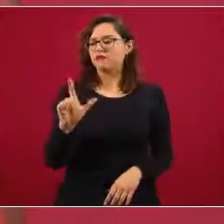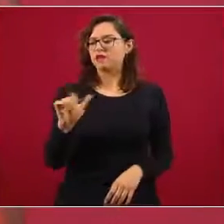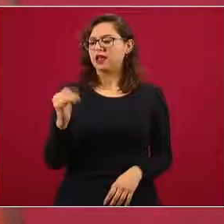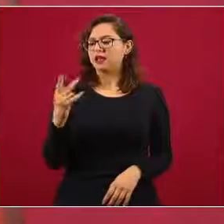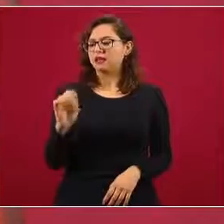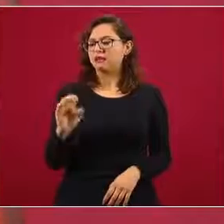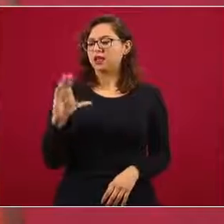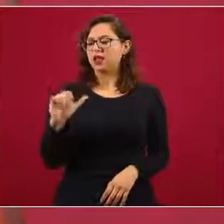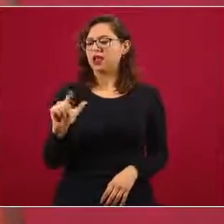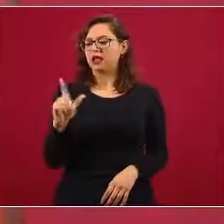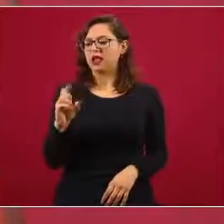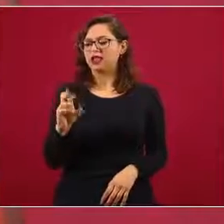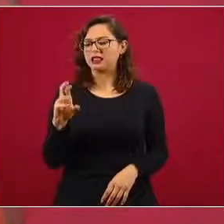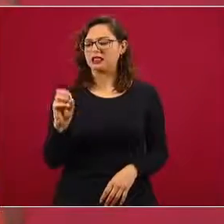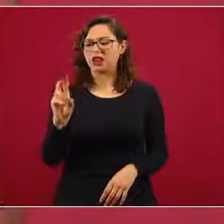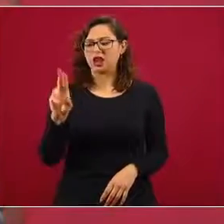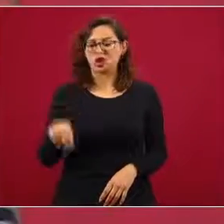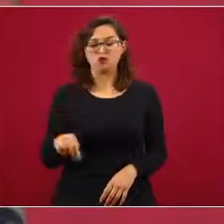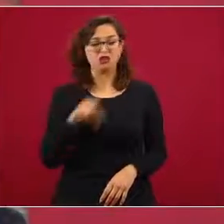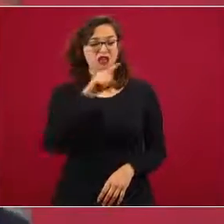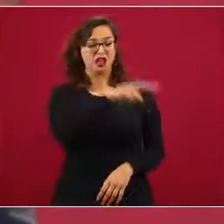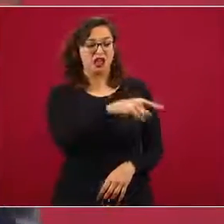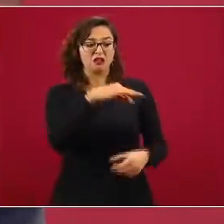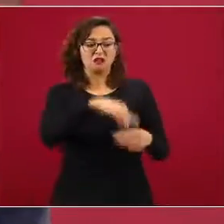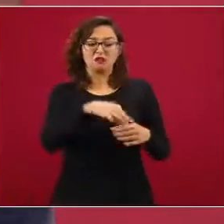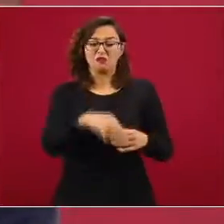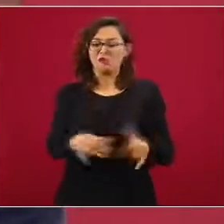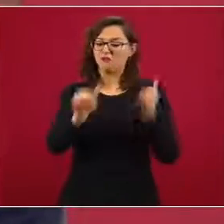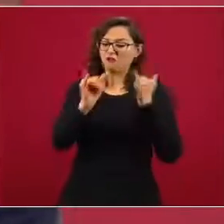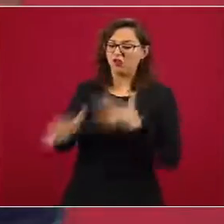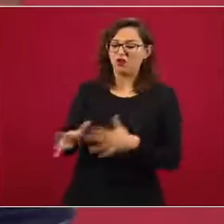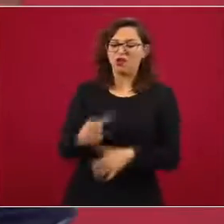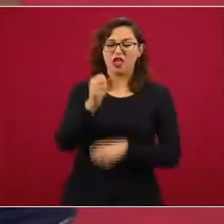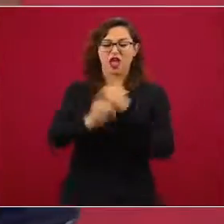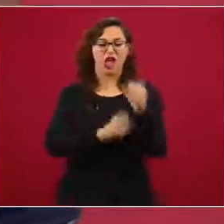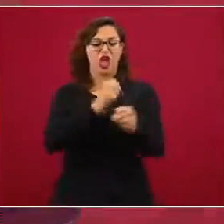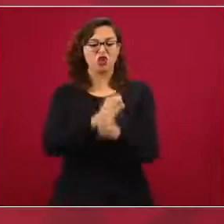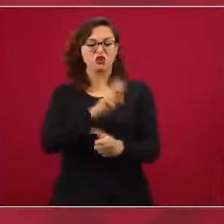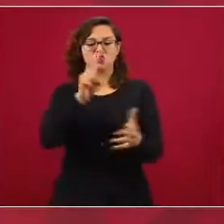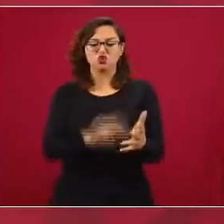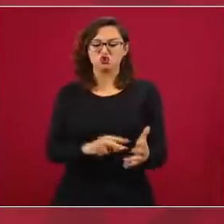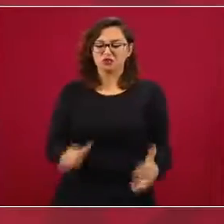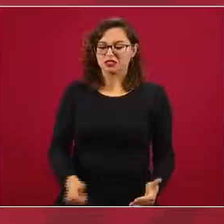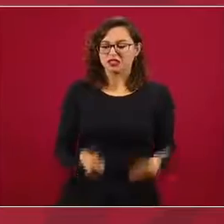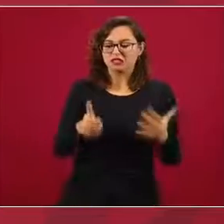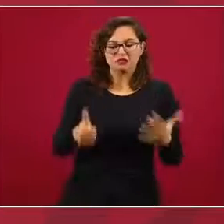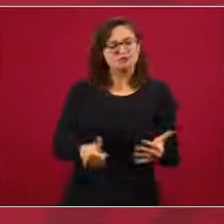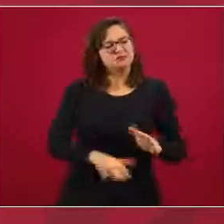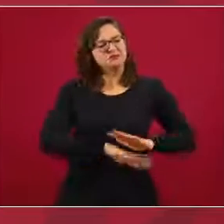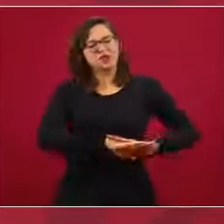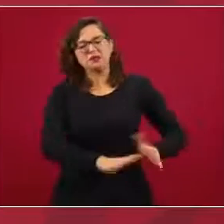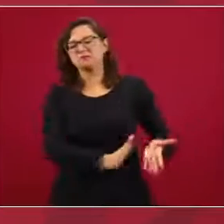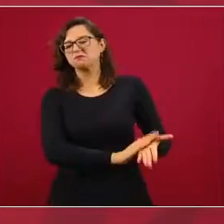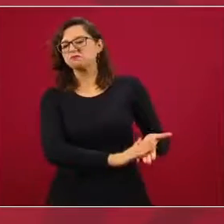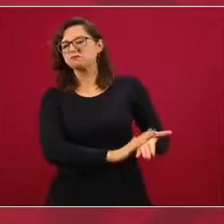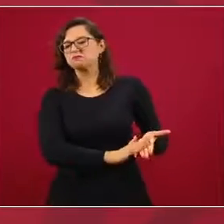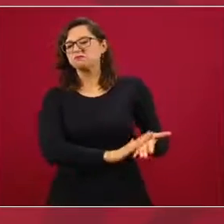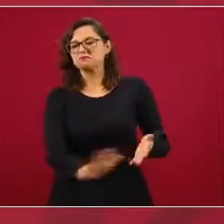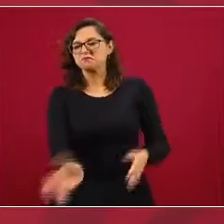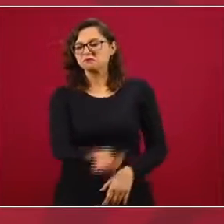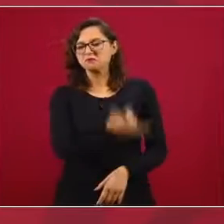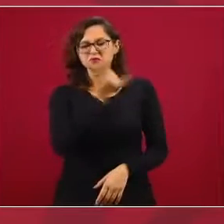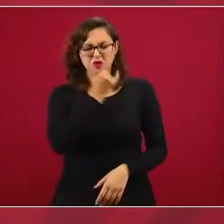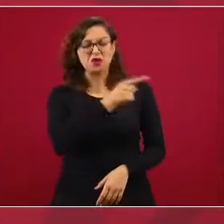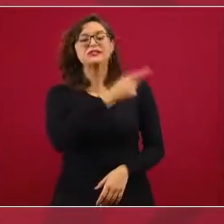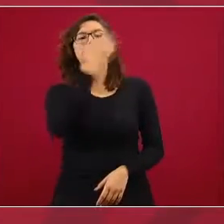mí corresponde yo ya lo perdoné por el fraude del 2006 y que él sabe bien que hubo